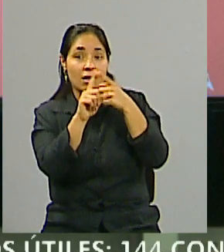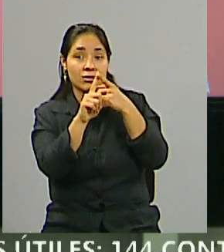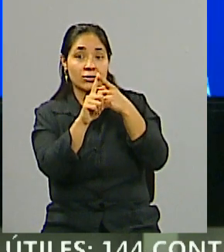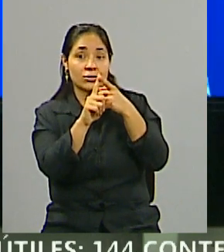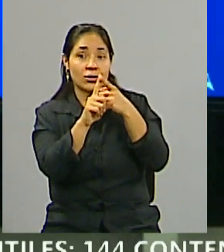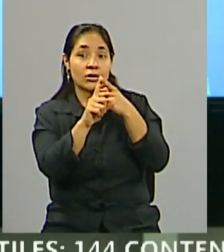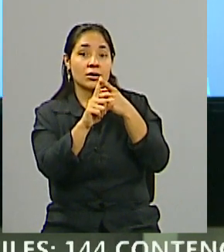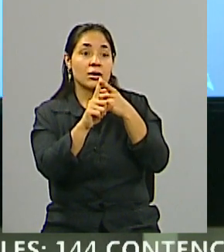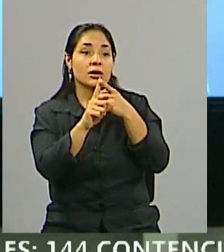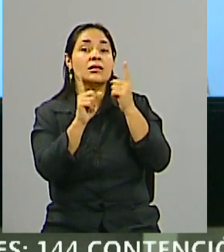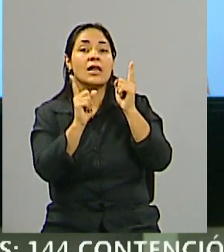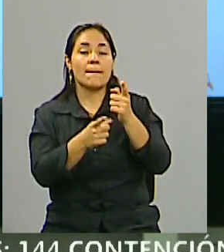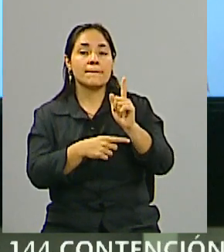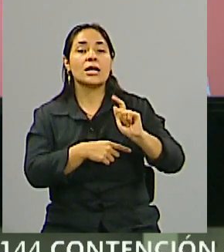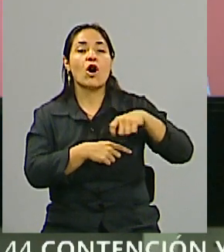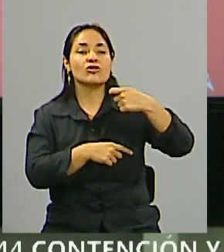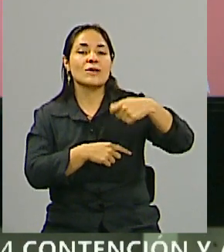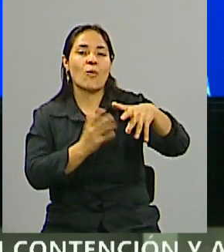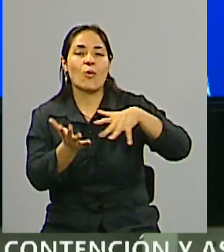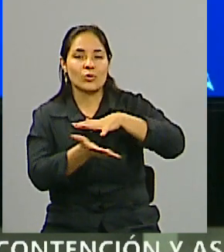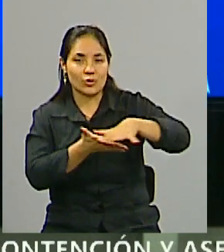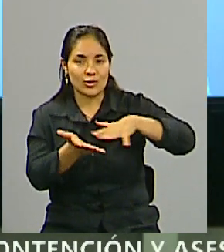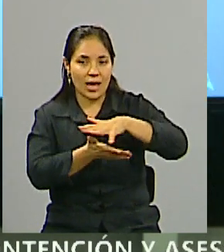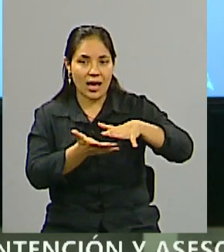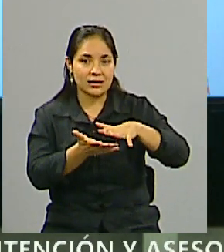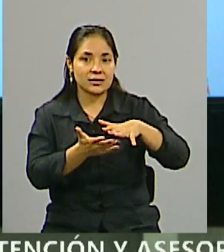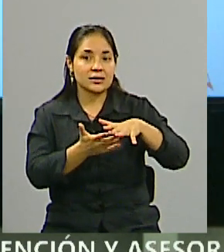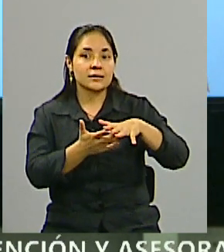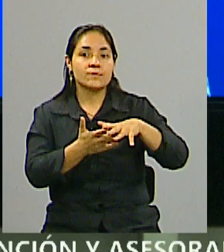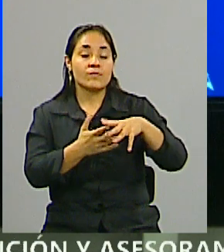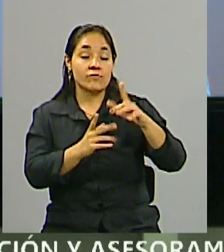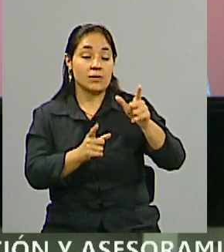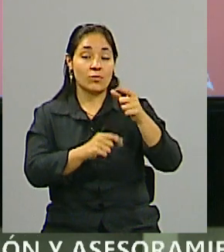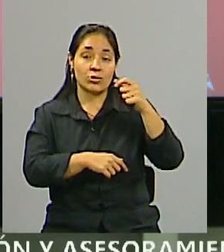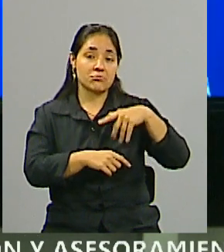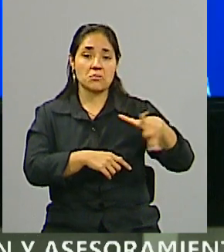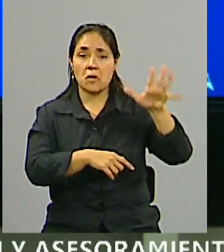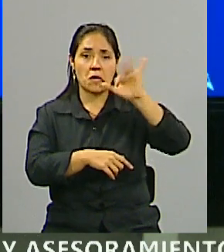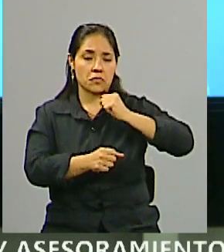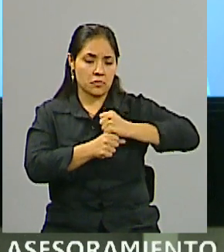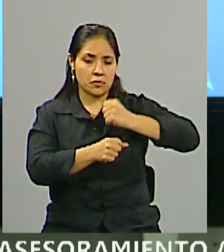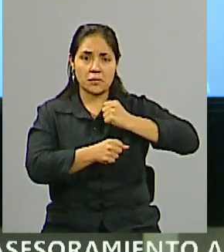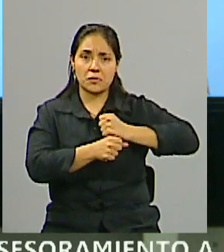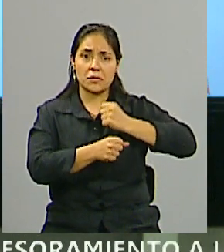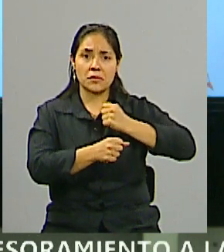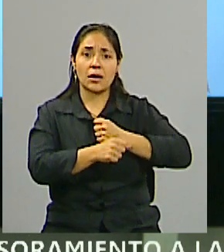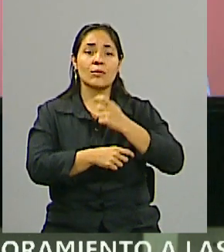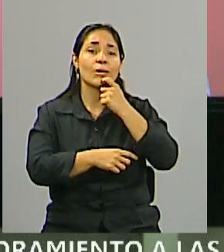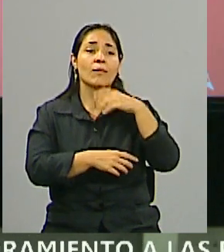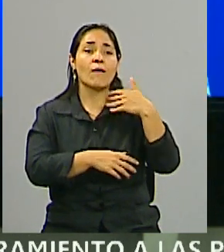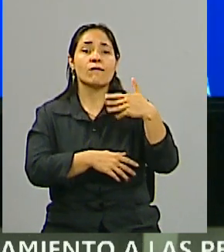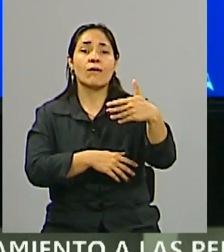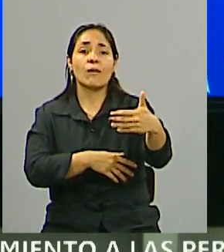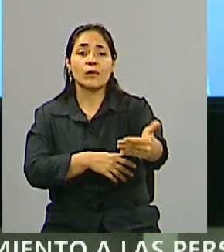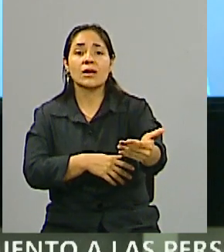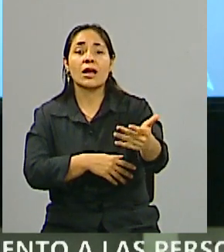todos los seguros sociales que tienen que ayudarnos en la actividad a proyectarnos para cuando lleguemos a momentos